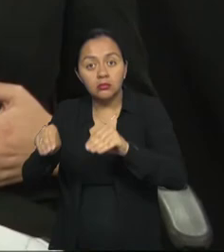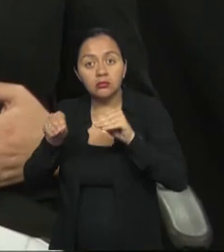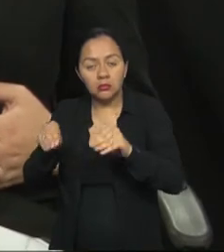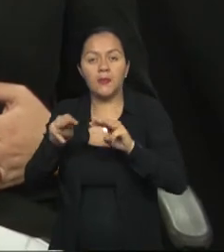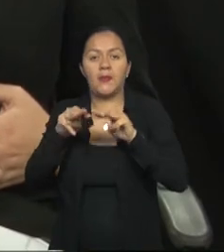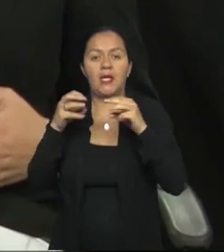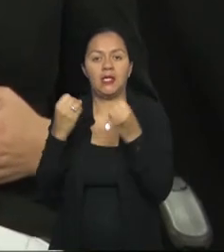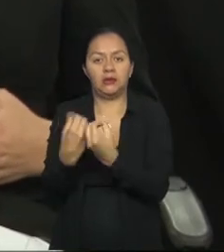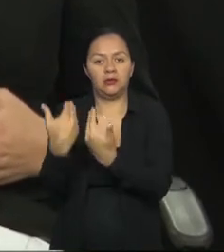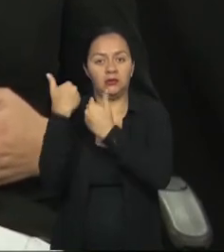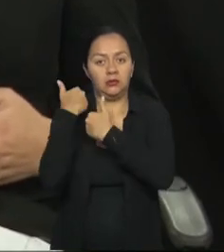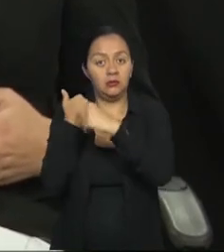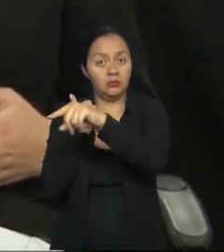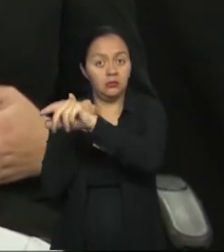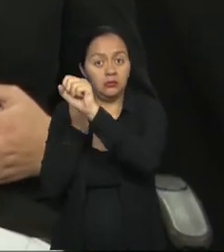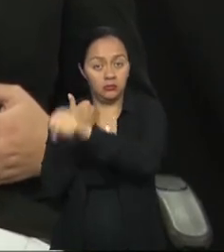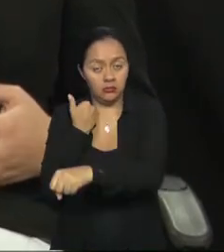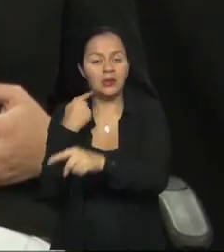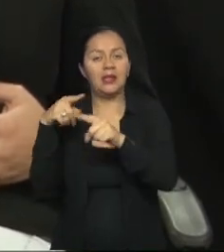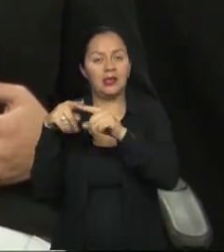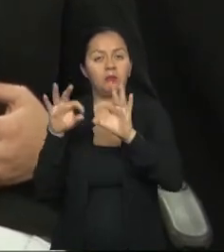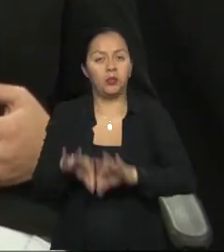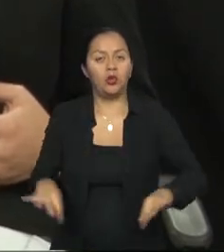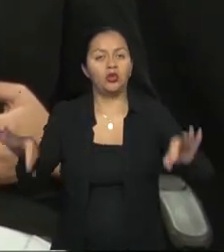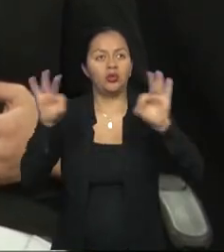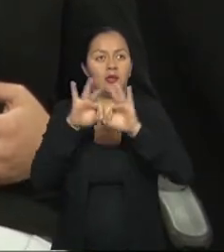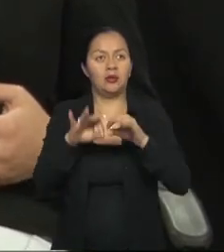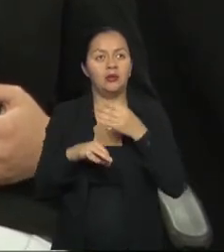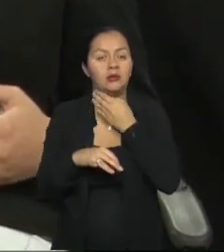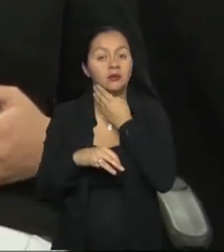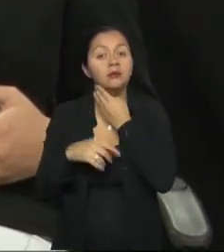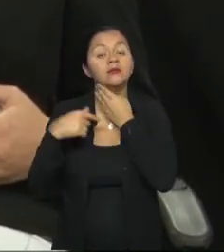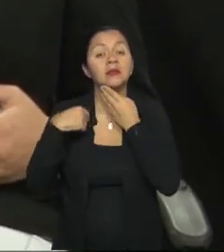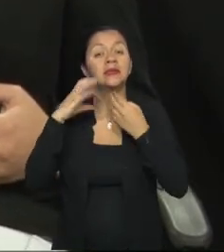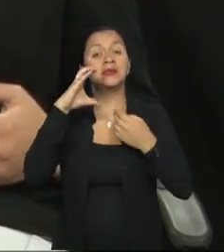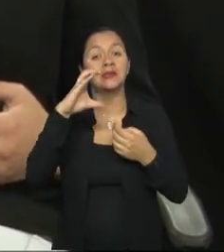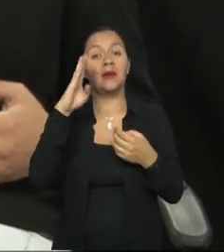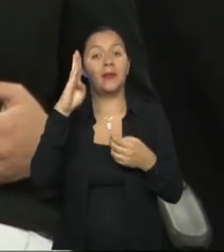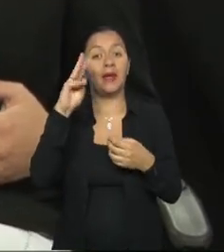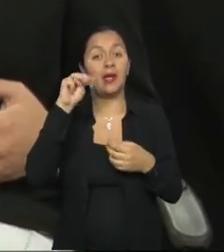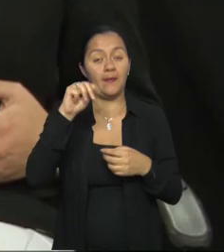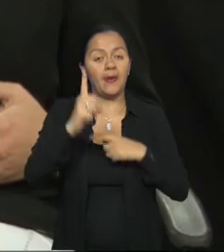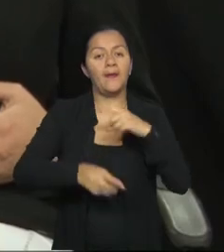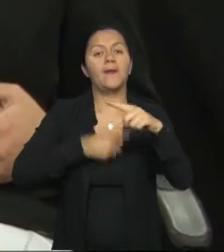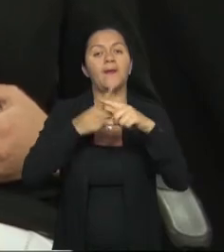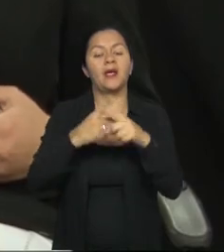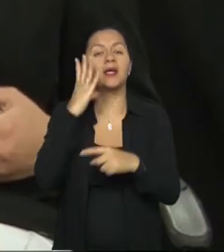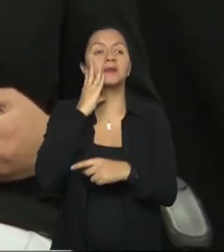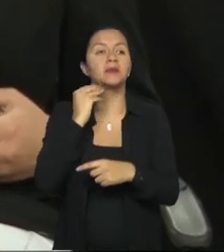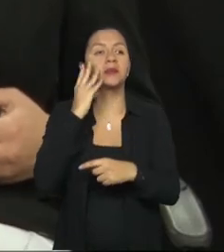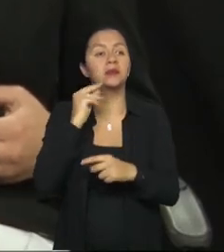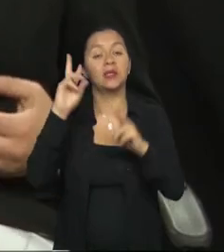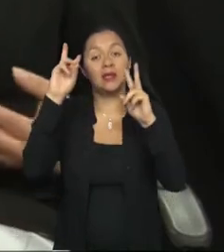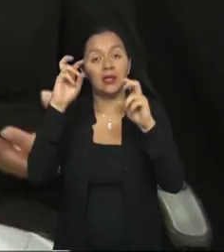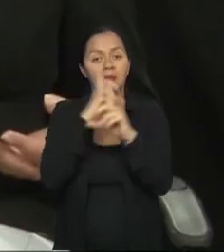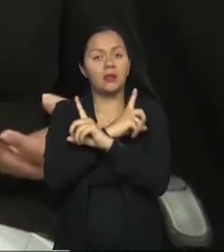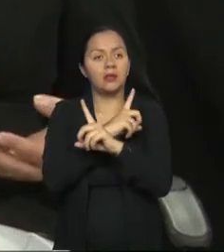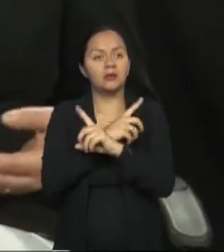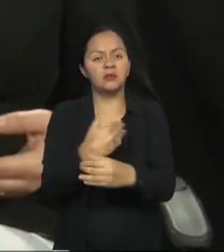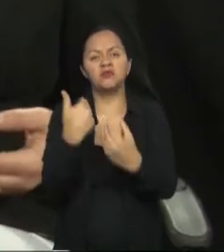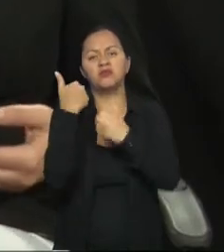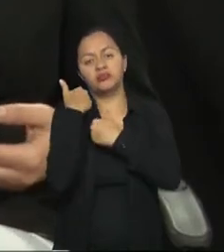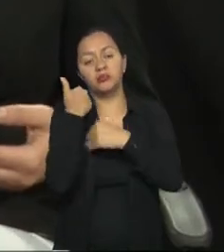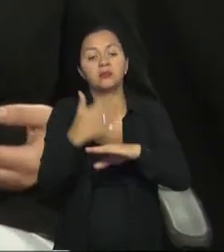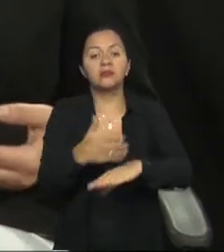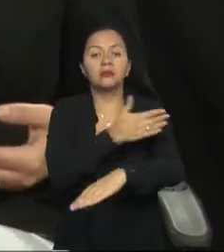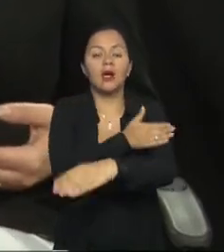realmente algo muy relevante. Y nosotros como CBM, con nuestra experiencia en el tema de discapacidad, recientemente